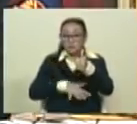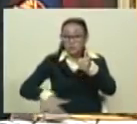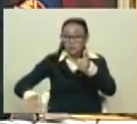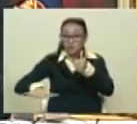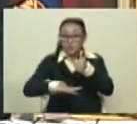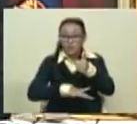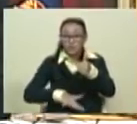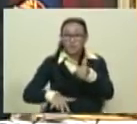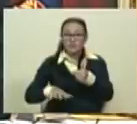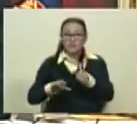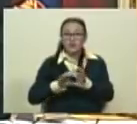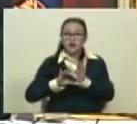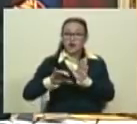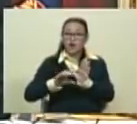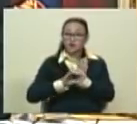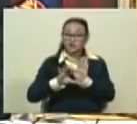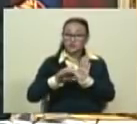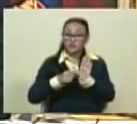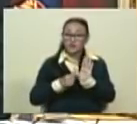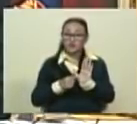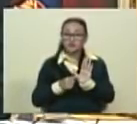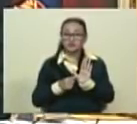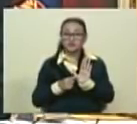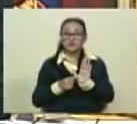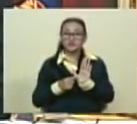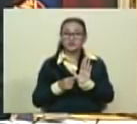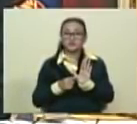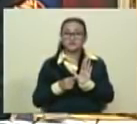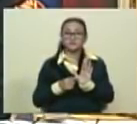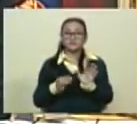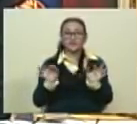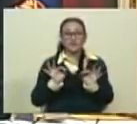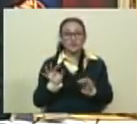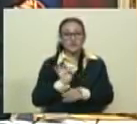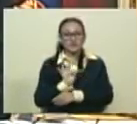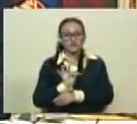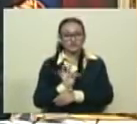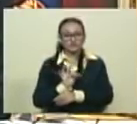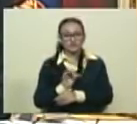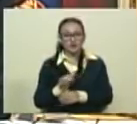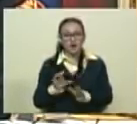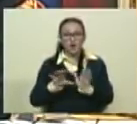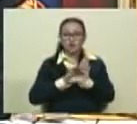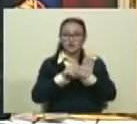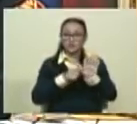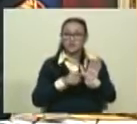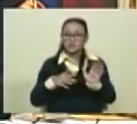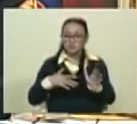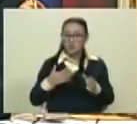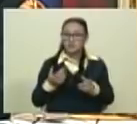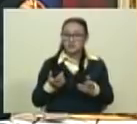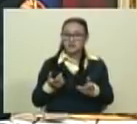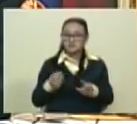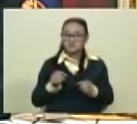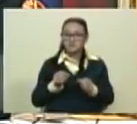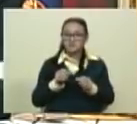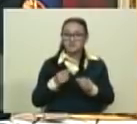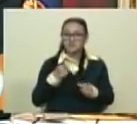jurisprudencia constituyente, y estableció su manera de funcionamiento. La constituyente puede dictar